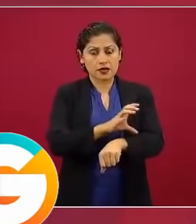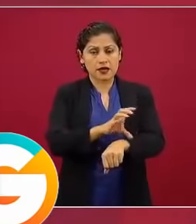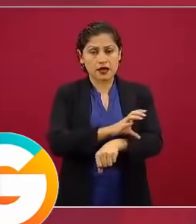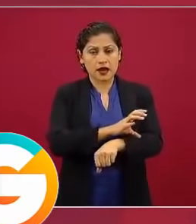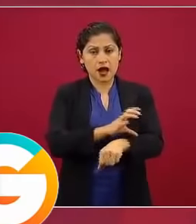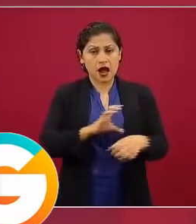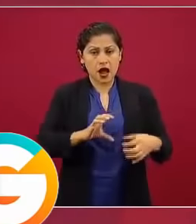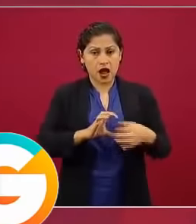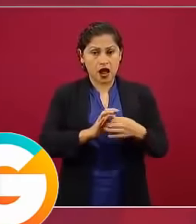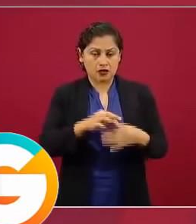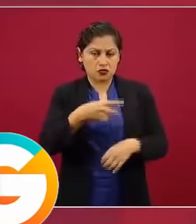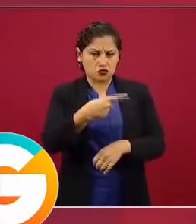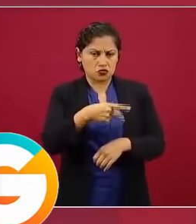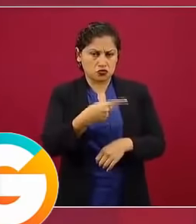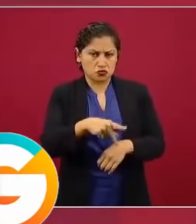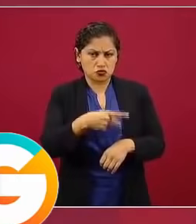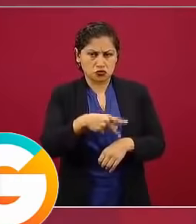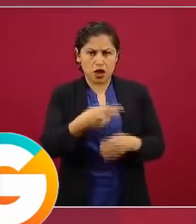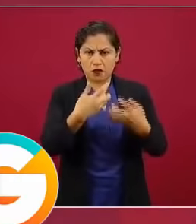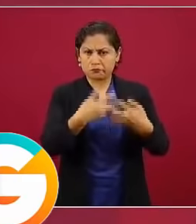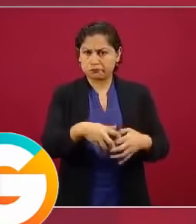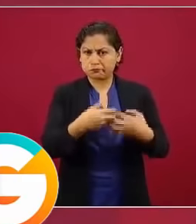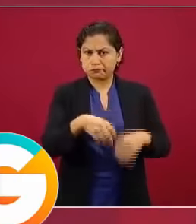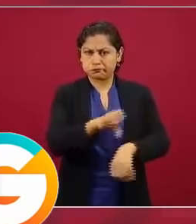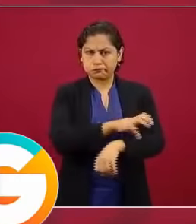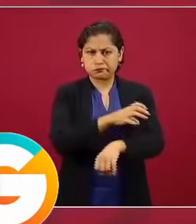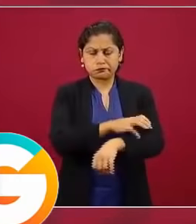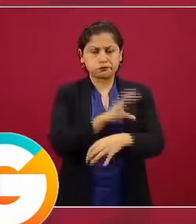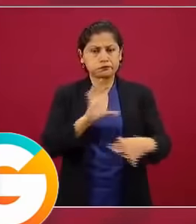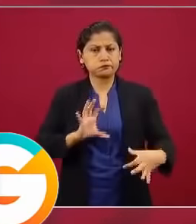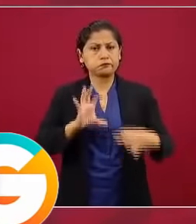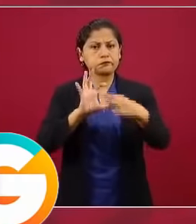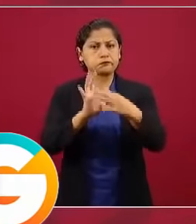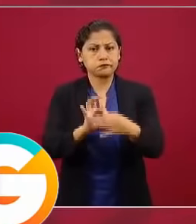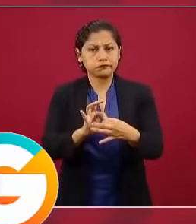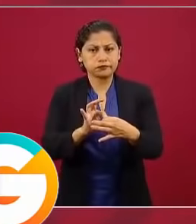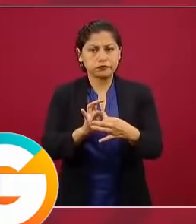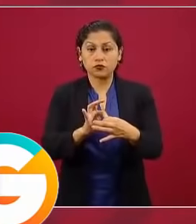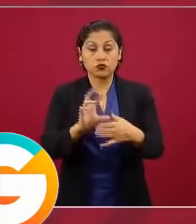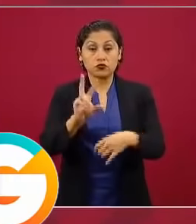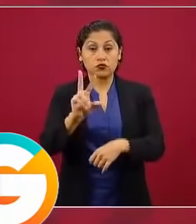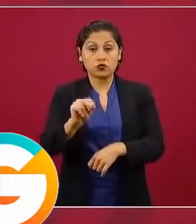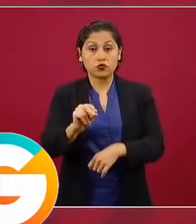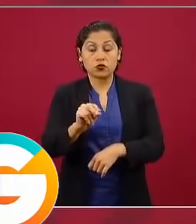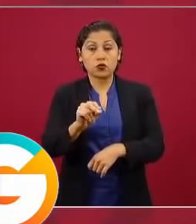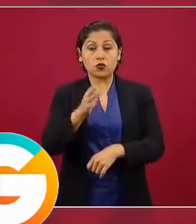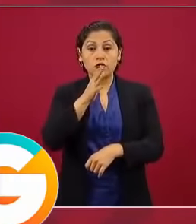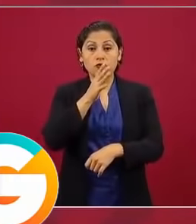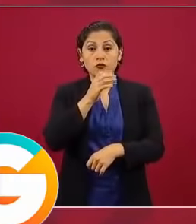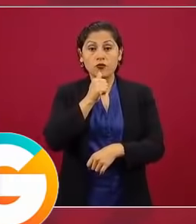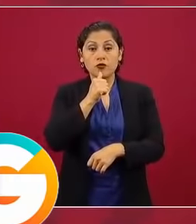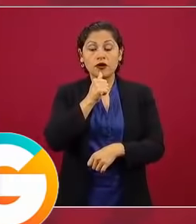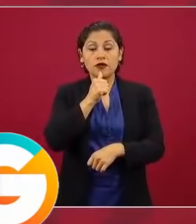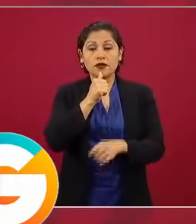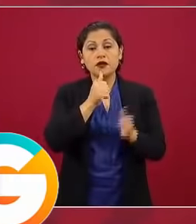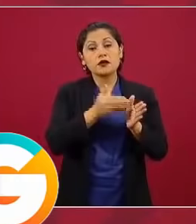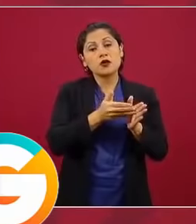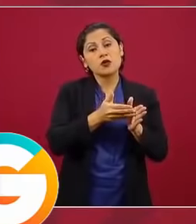que producen, sino hasta después de que suben